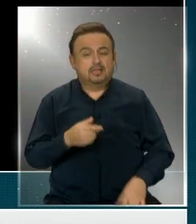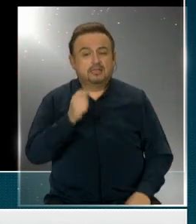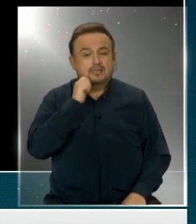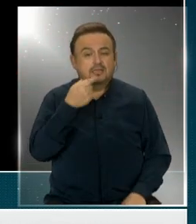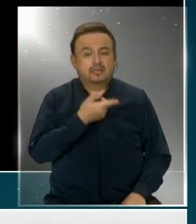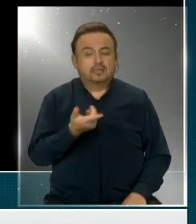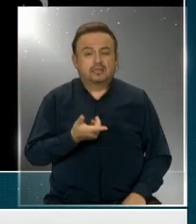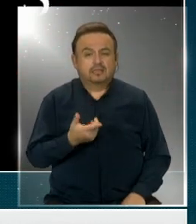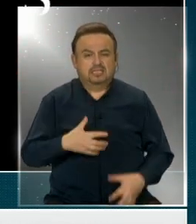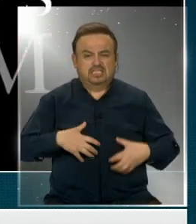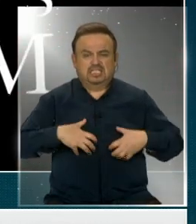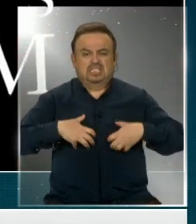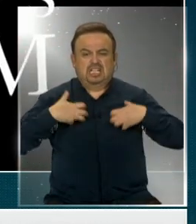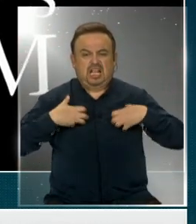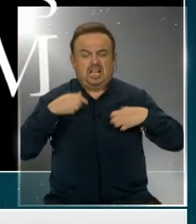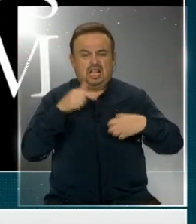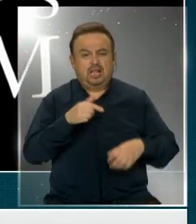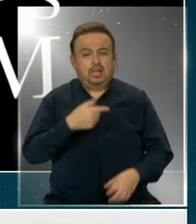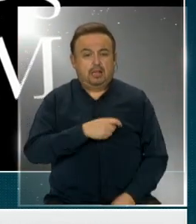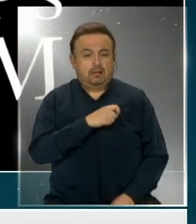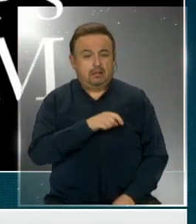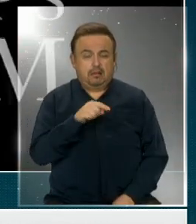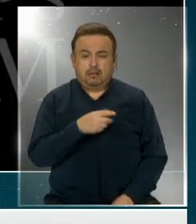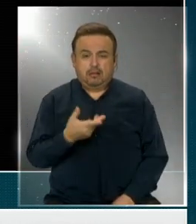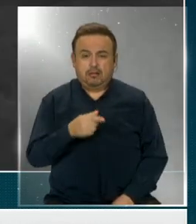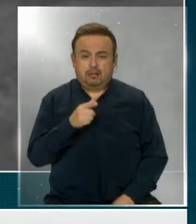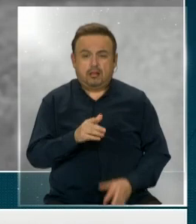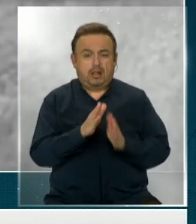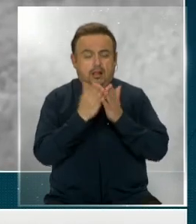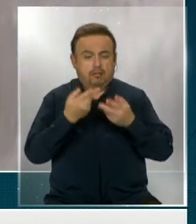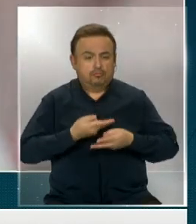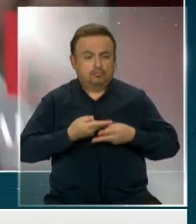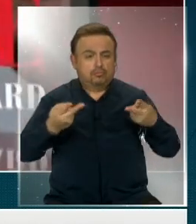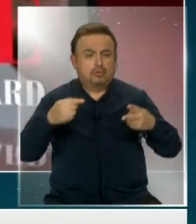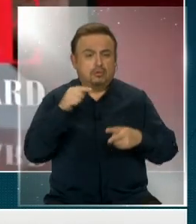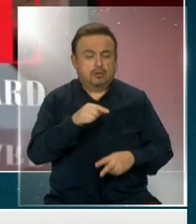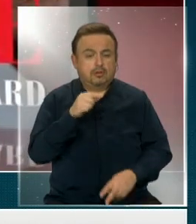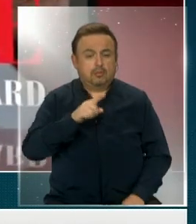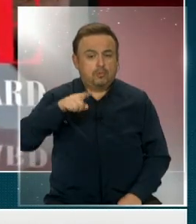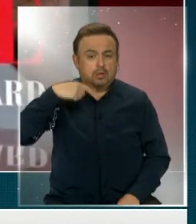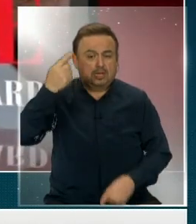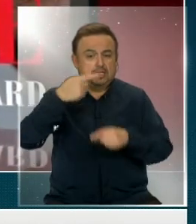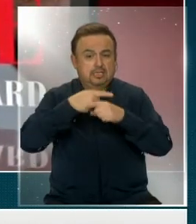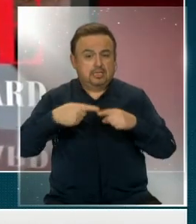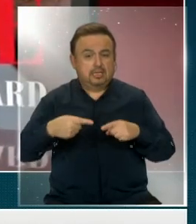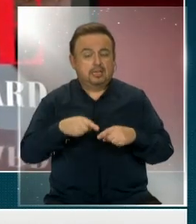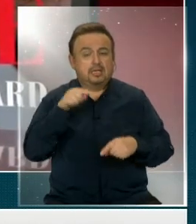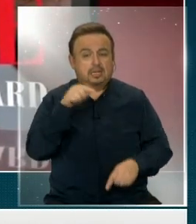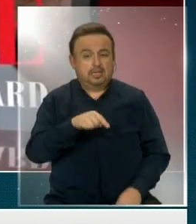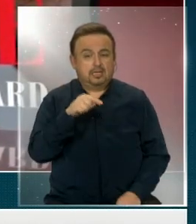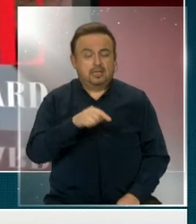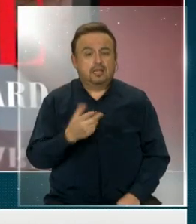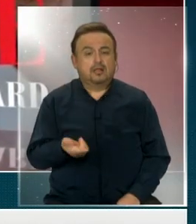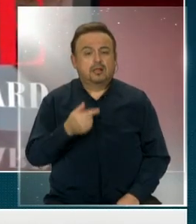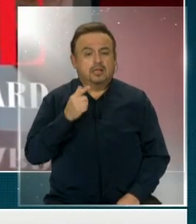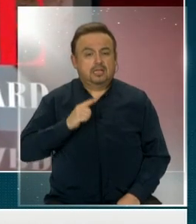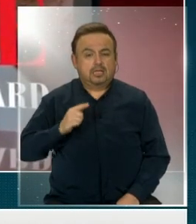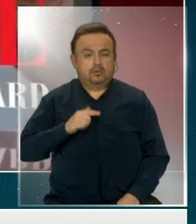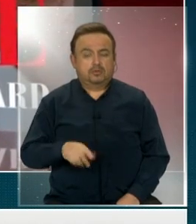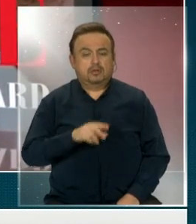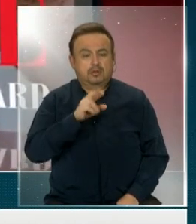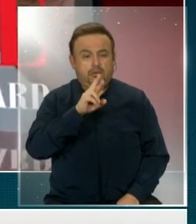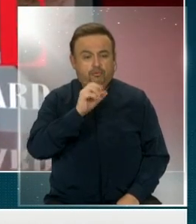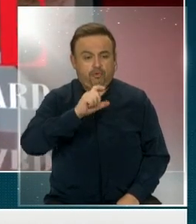significa rabia en español y que va a salir publicado la próxima semana aquí en Estados